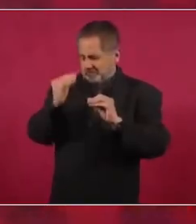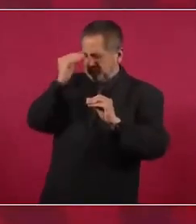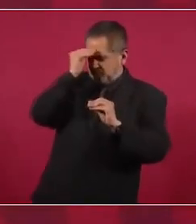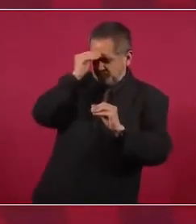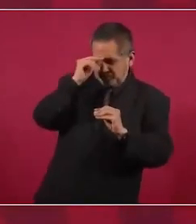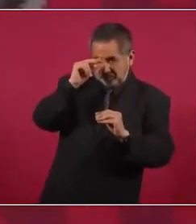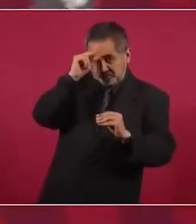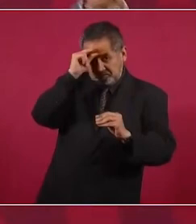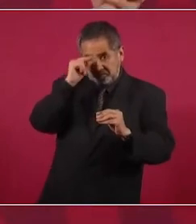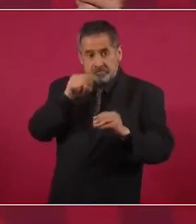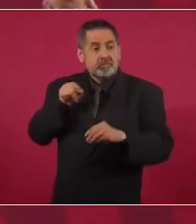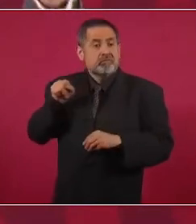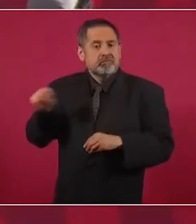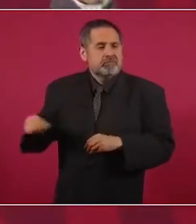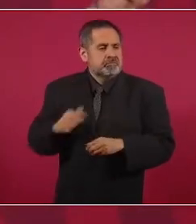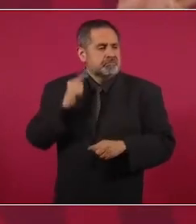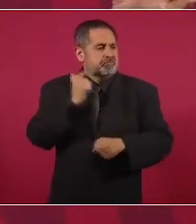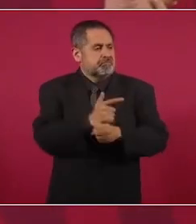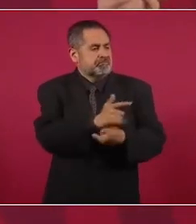lo que él reveló.